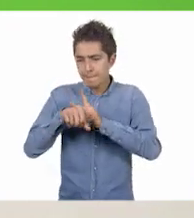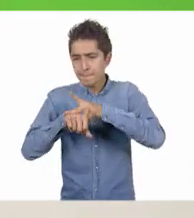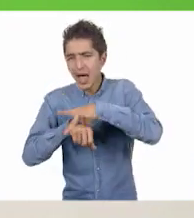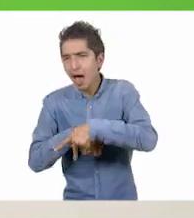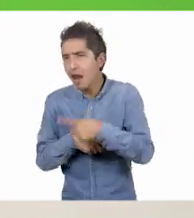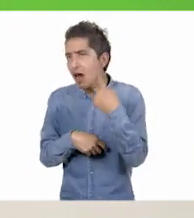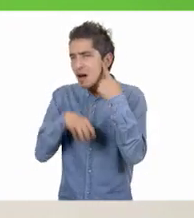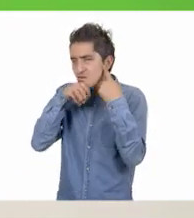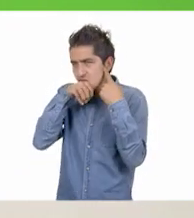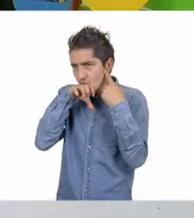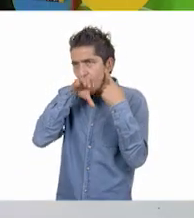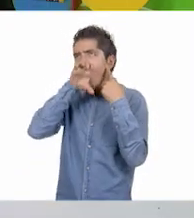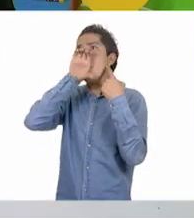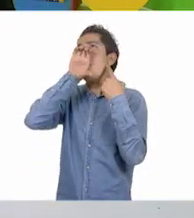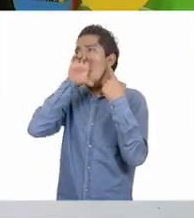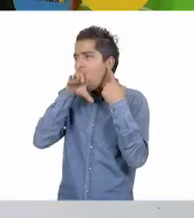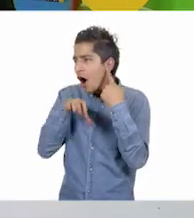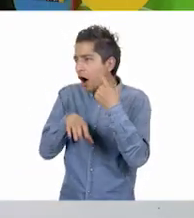rugido. ¡Ay!